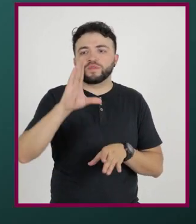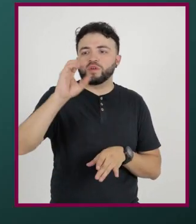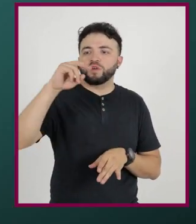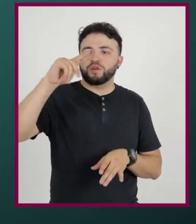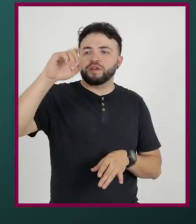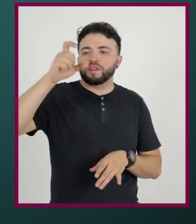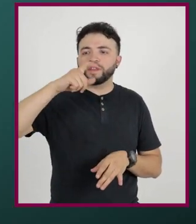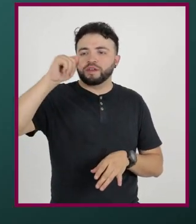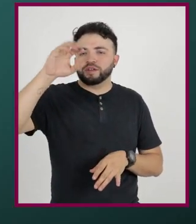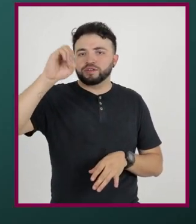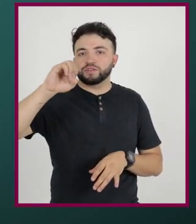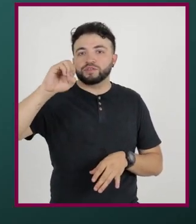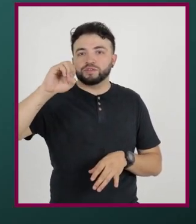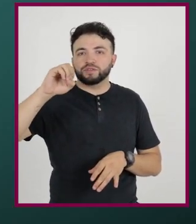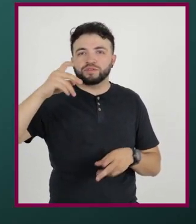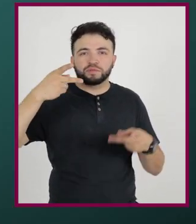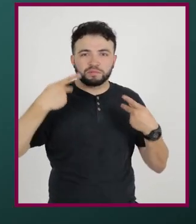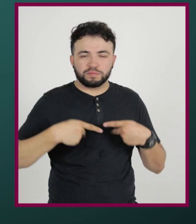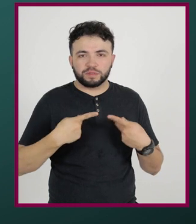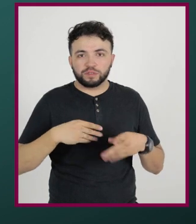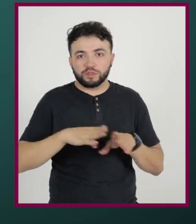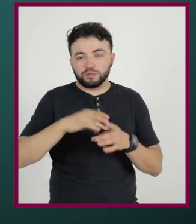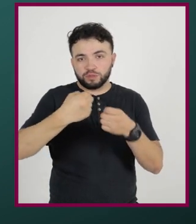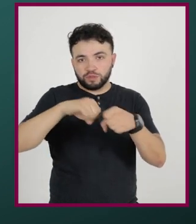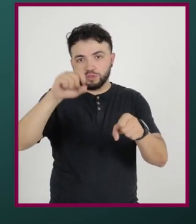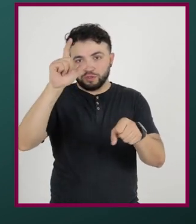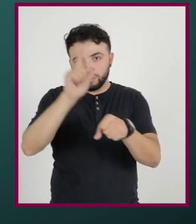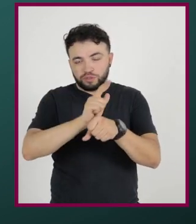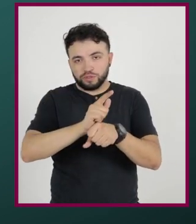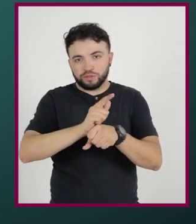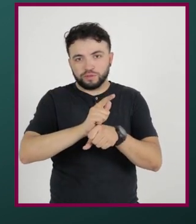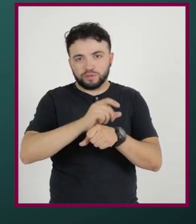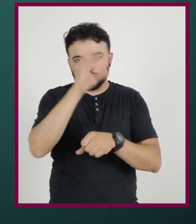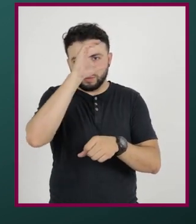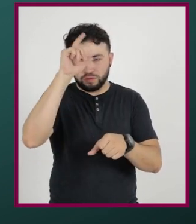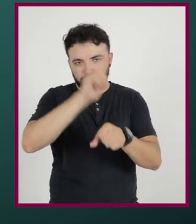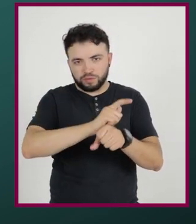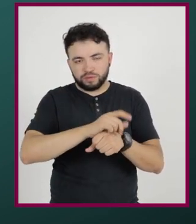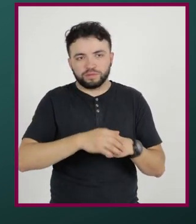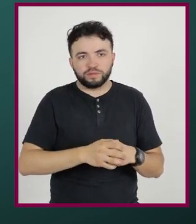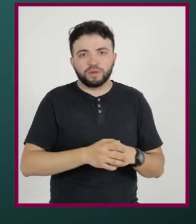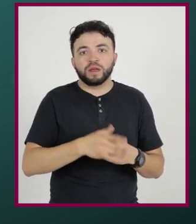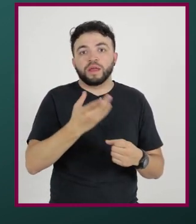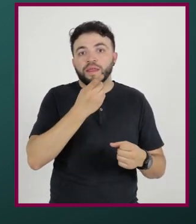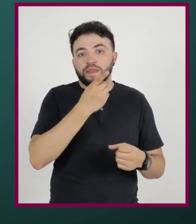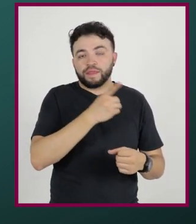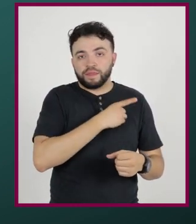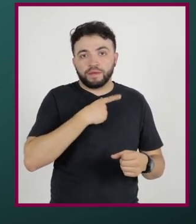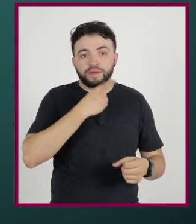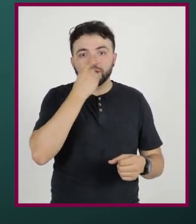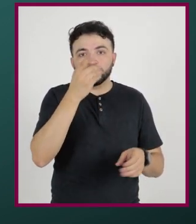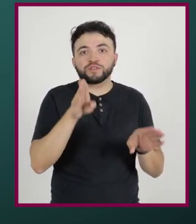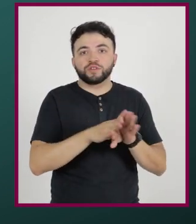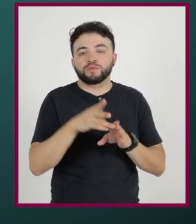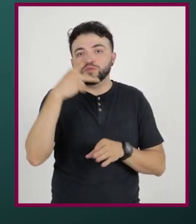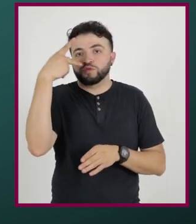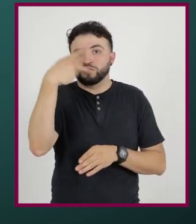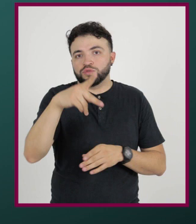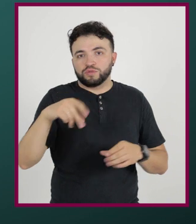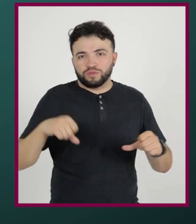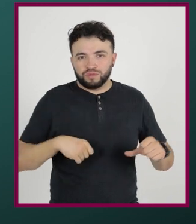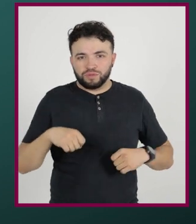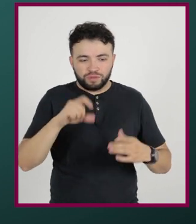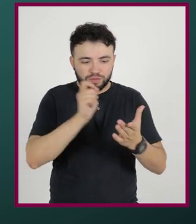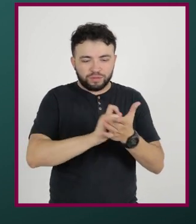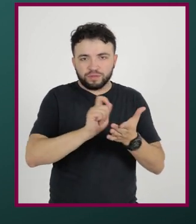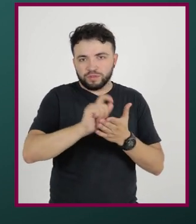el contexto del autor, literario, histórico y sociocultural. Se debe hablar del autor y su obra, de la época en que fue escrita y